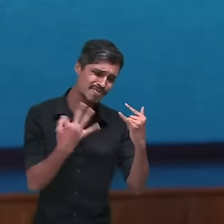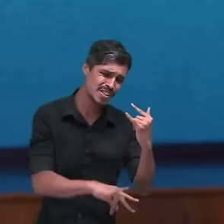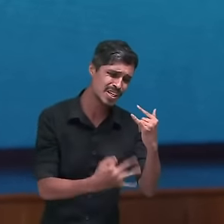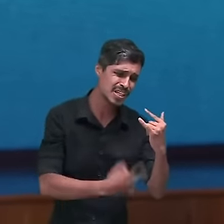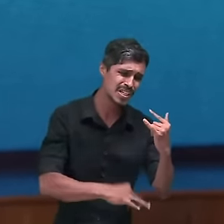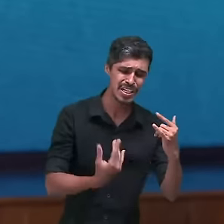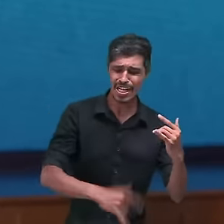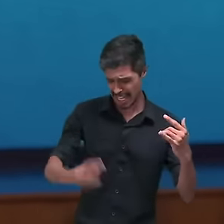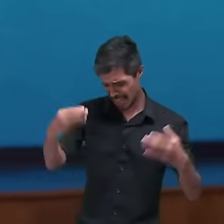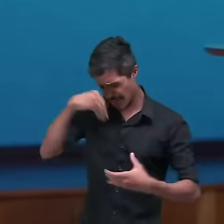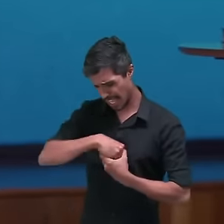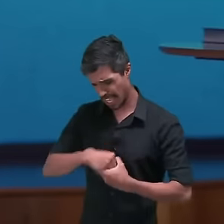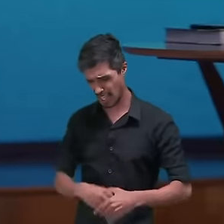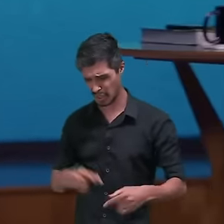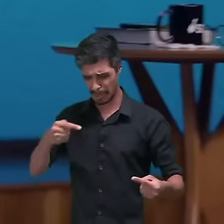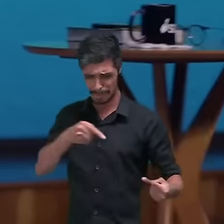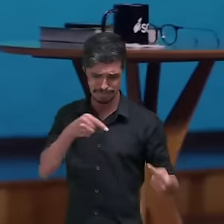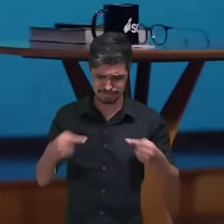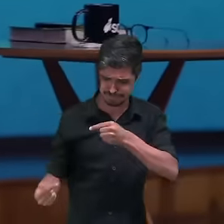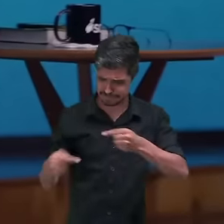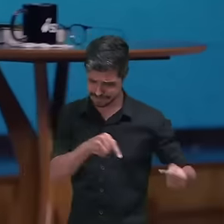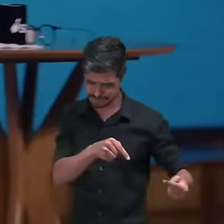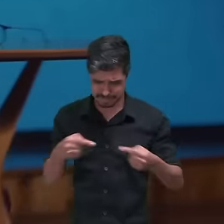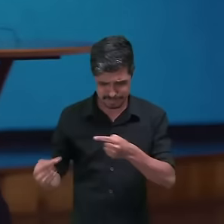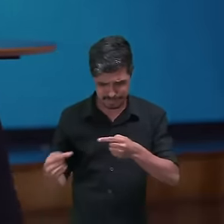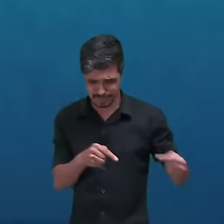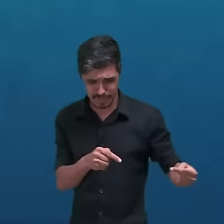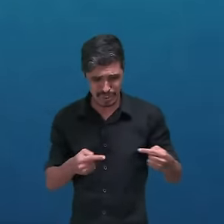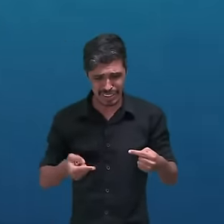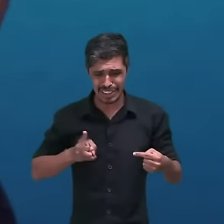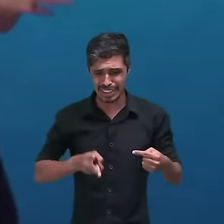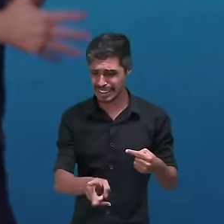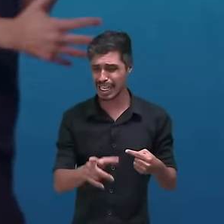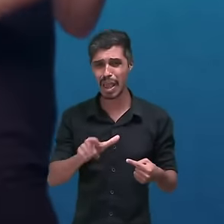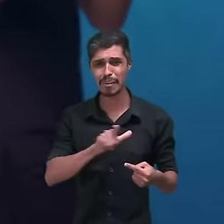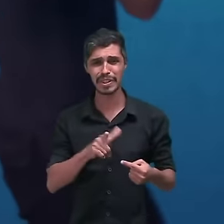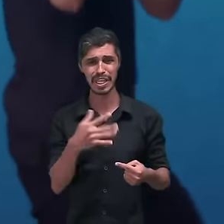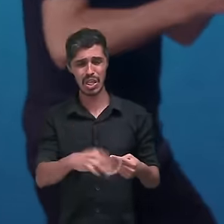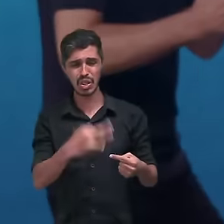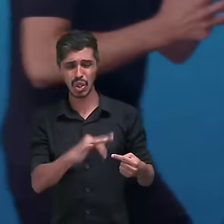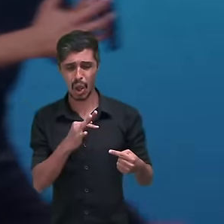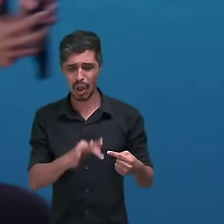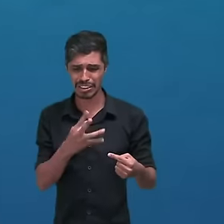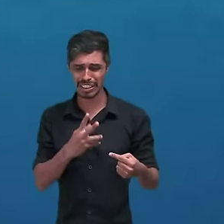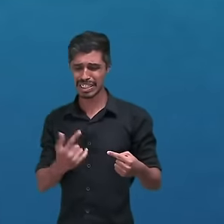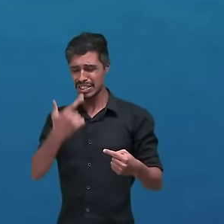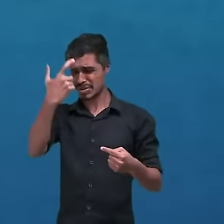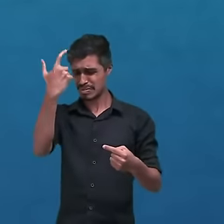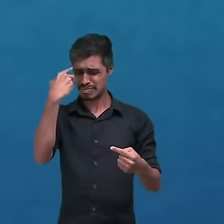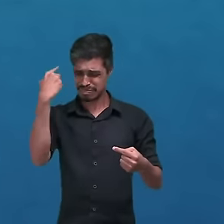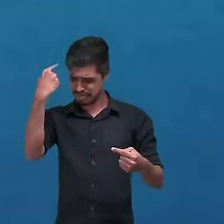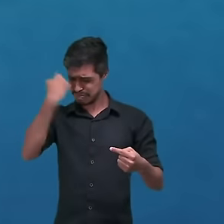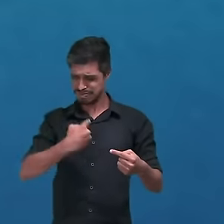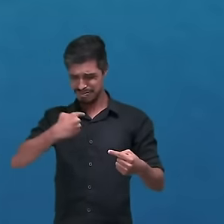por más que intento, no da cierto. Pastor, siempre hay algo que me coloca en un show.